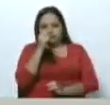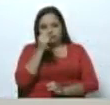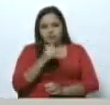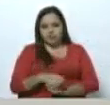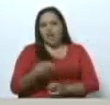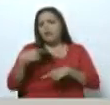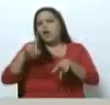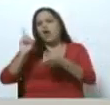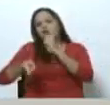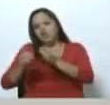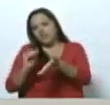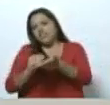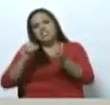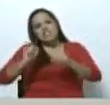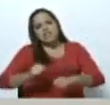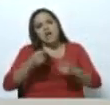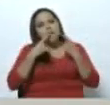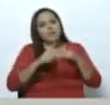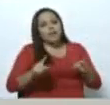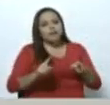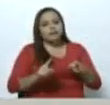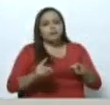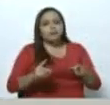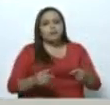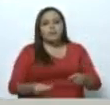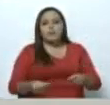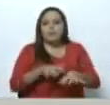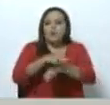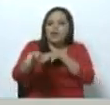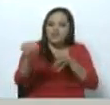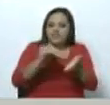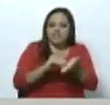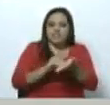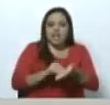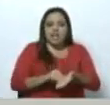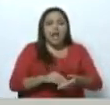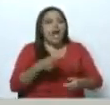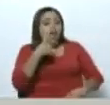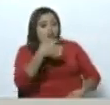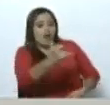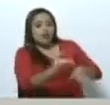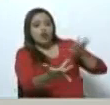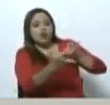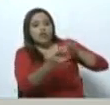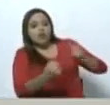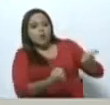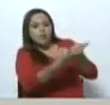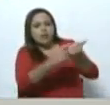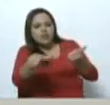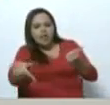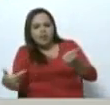daba en algunos casos, pues, pero la generalidad era que la segunda llamada no se daba, porque